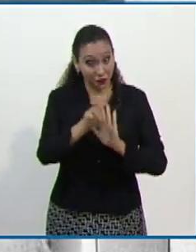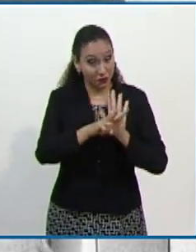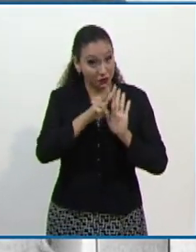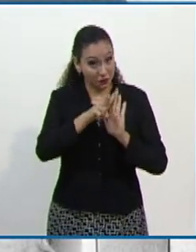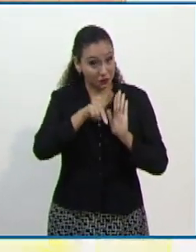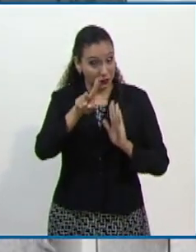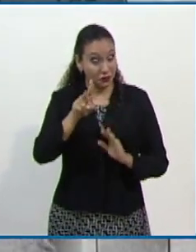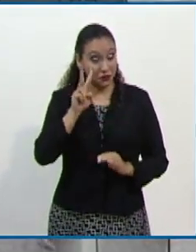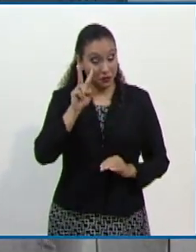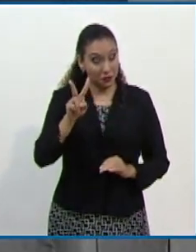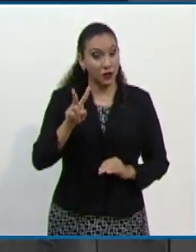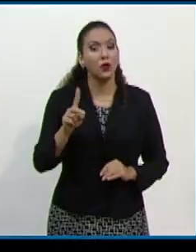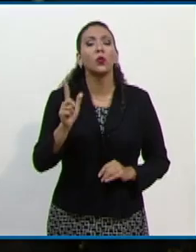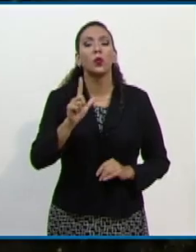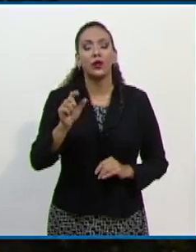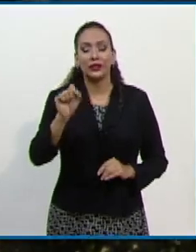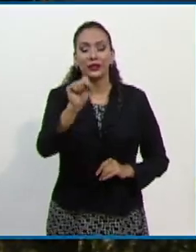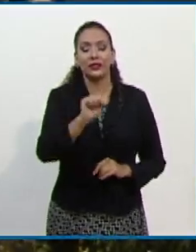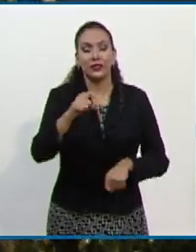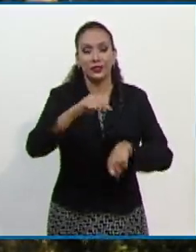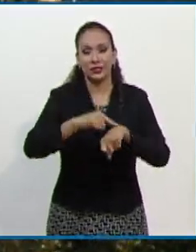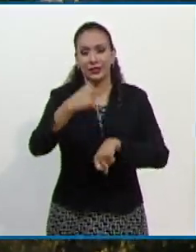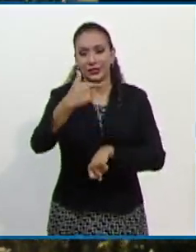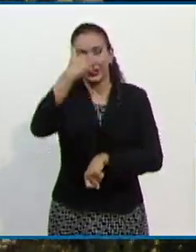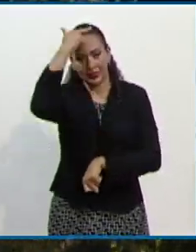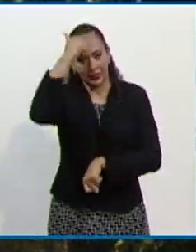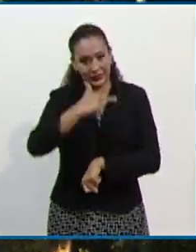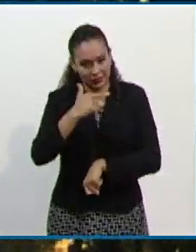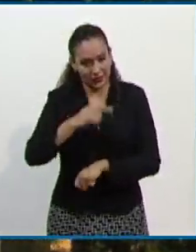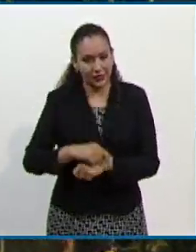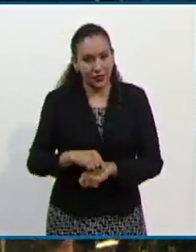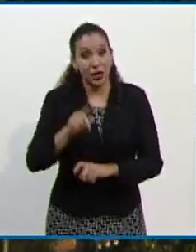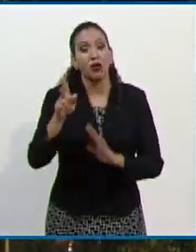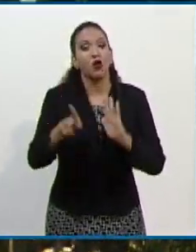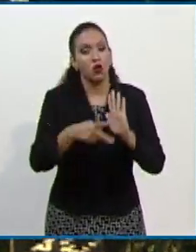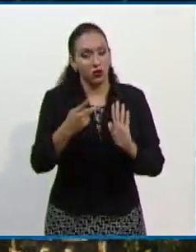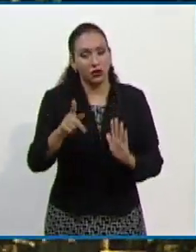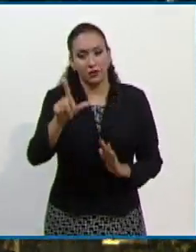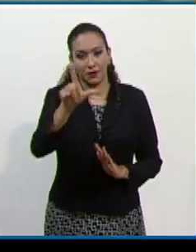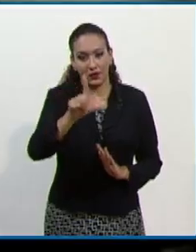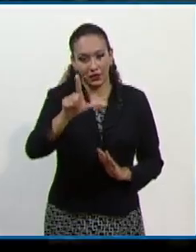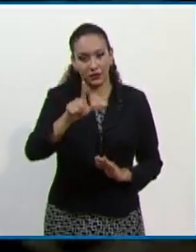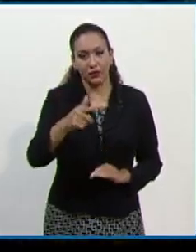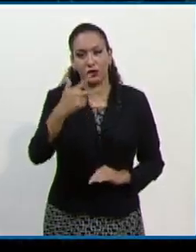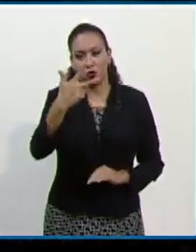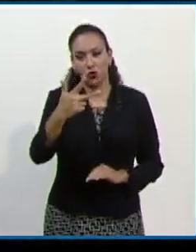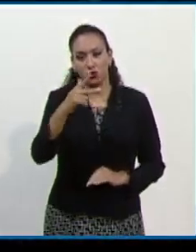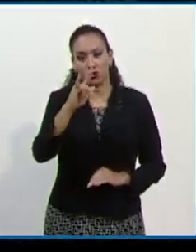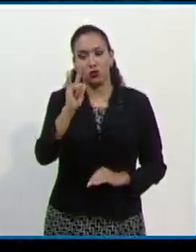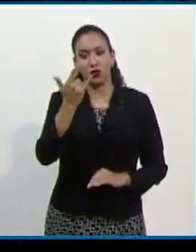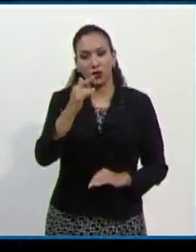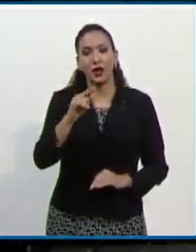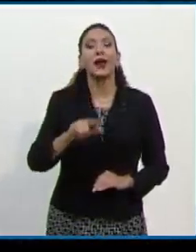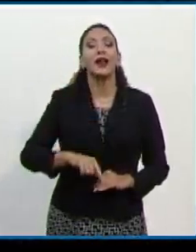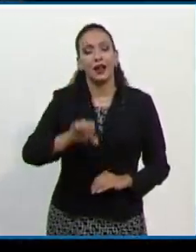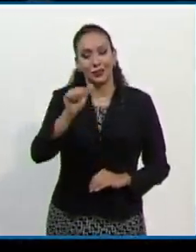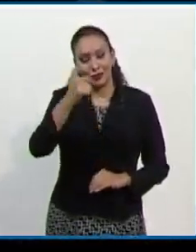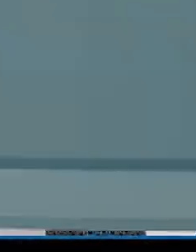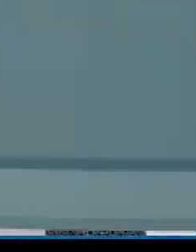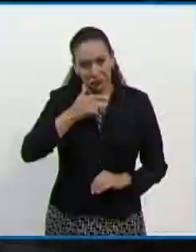usted lo podrá ver el próximo sábado a las 7 de la noche y su repetición el lunes 8 de julio a las 23